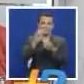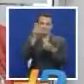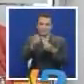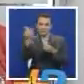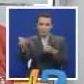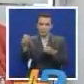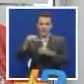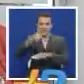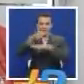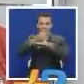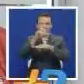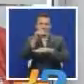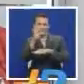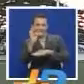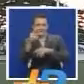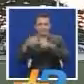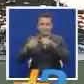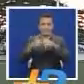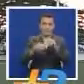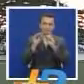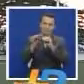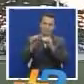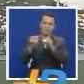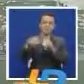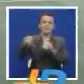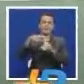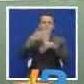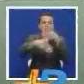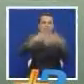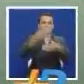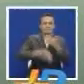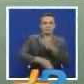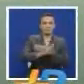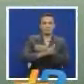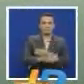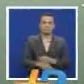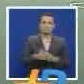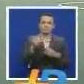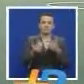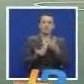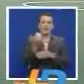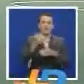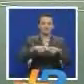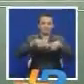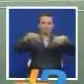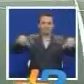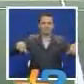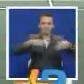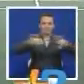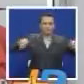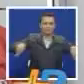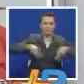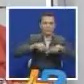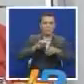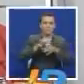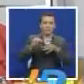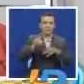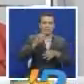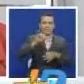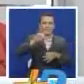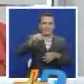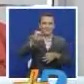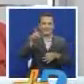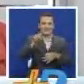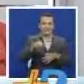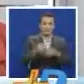más importante para que los procesos continúen. En el marco de estas justas se estrenará la cancha sintética ubicada en el municipio de Viges. Tenemos una